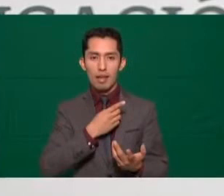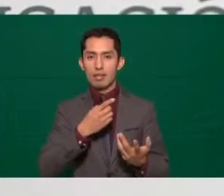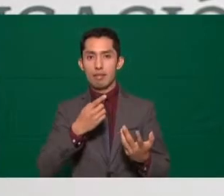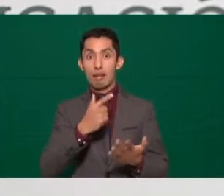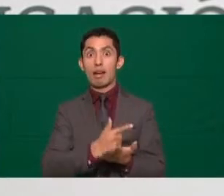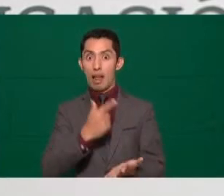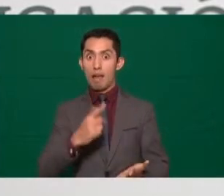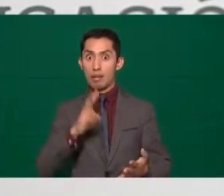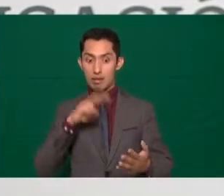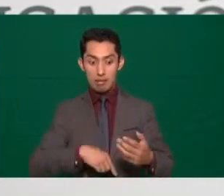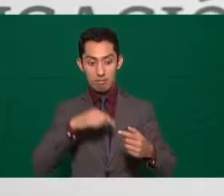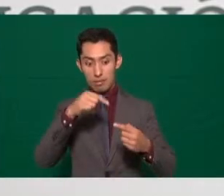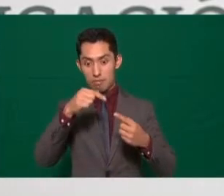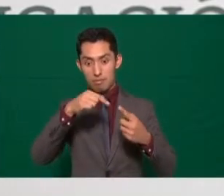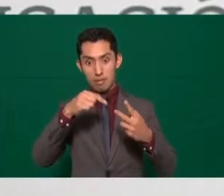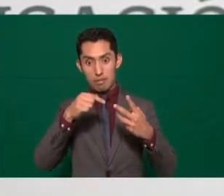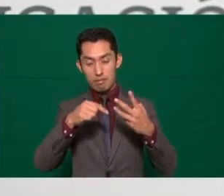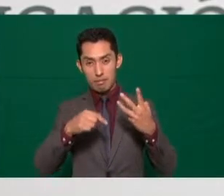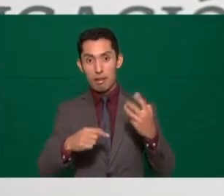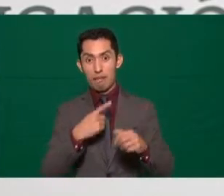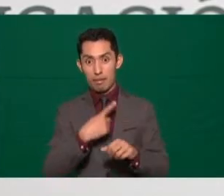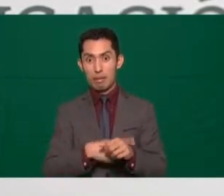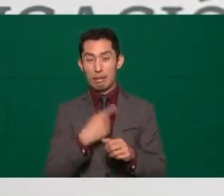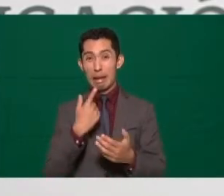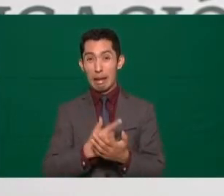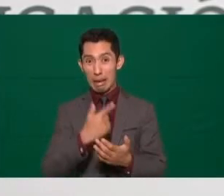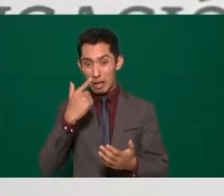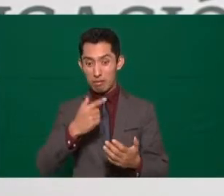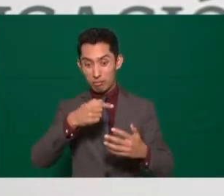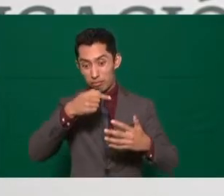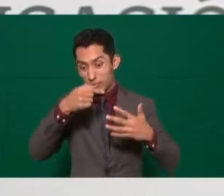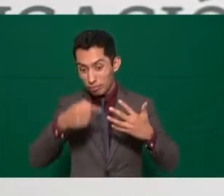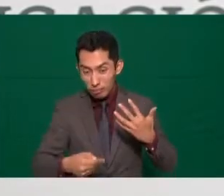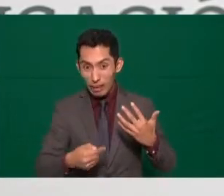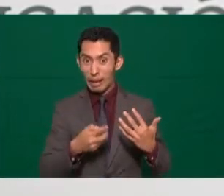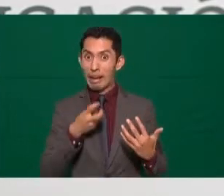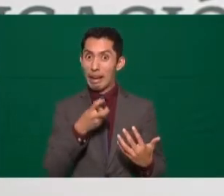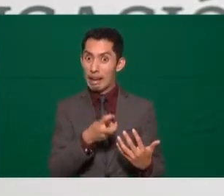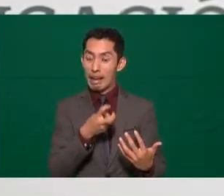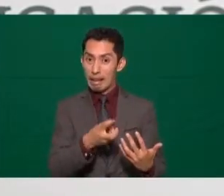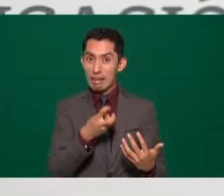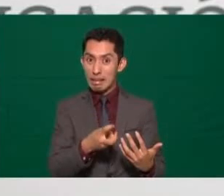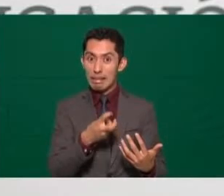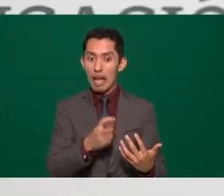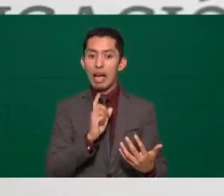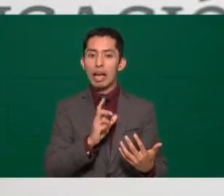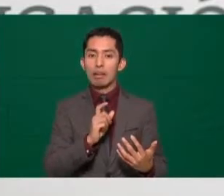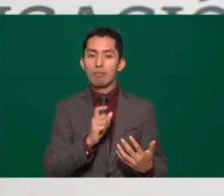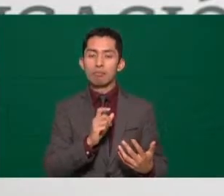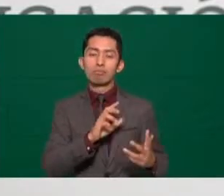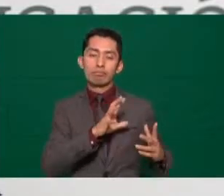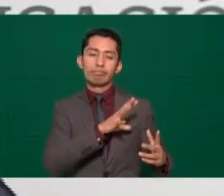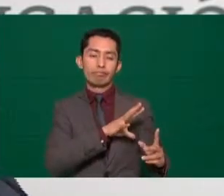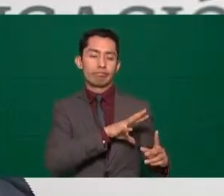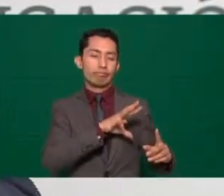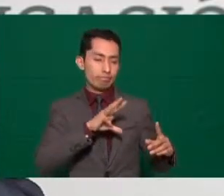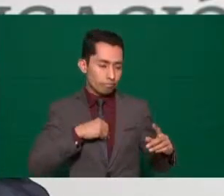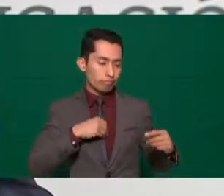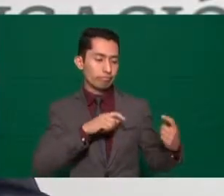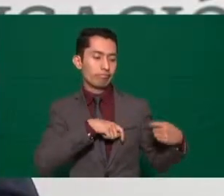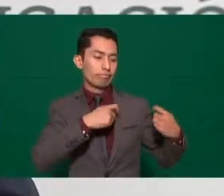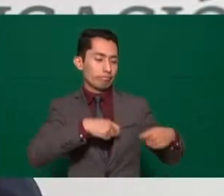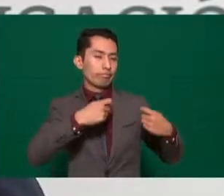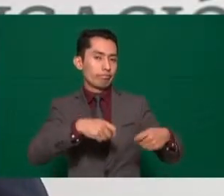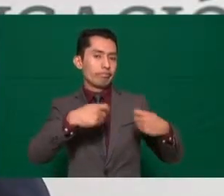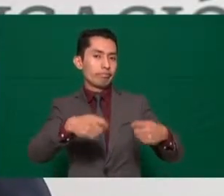enfermedades que, si bien son hereditarias, se